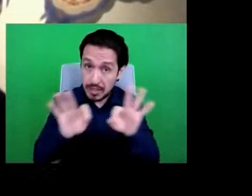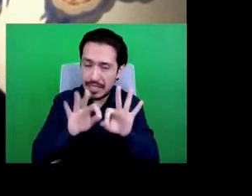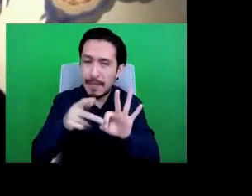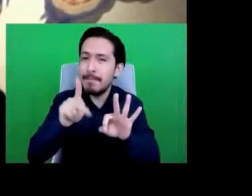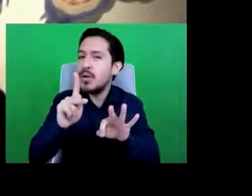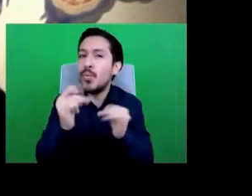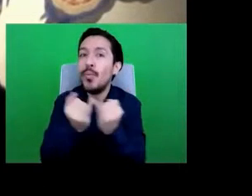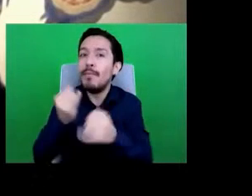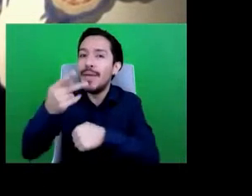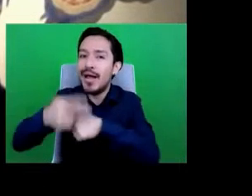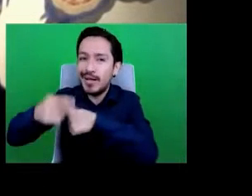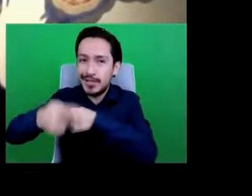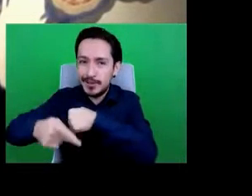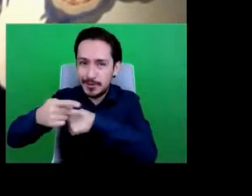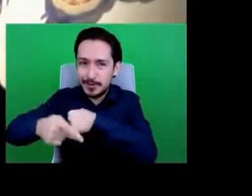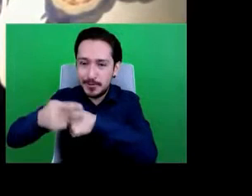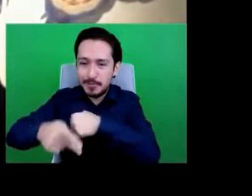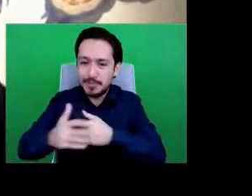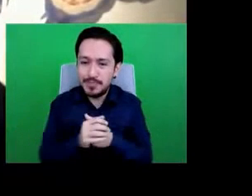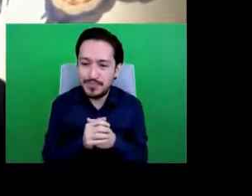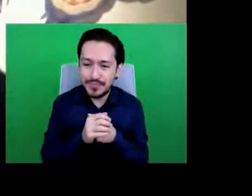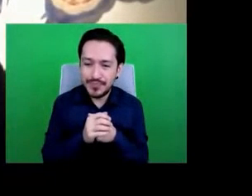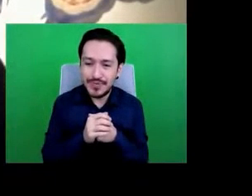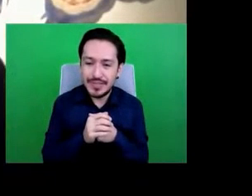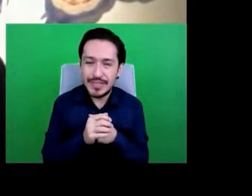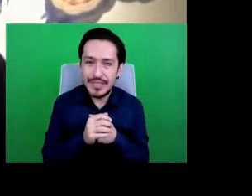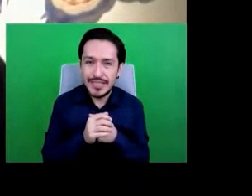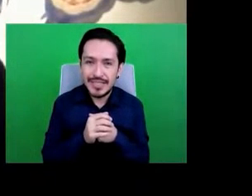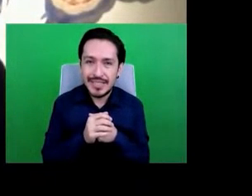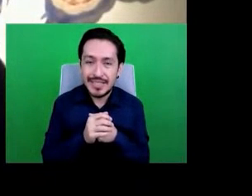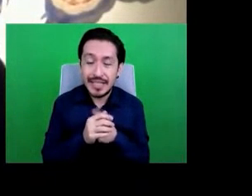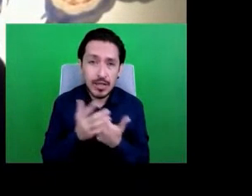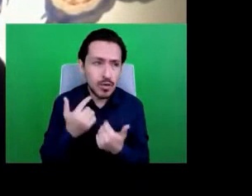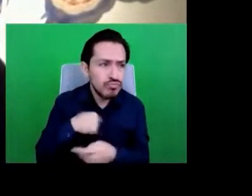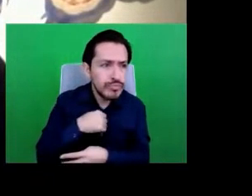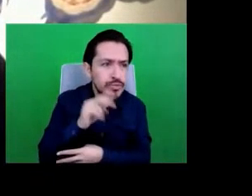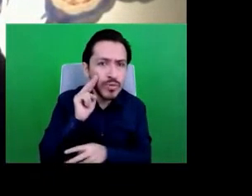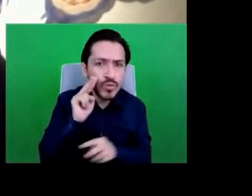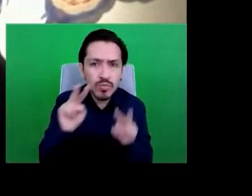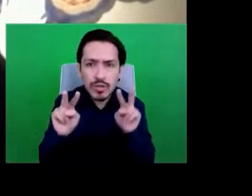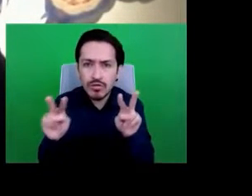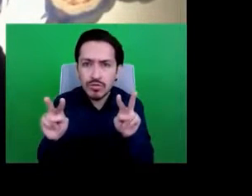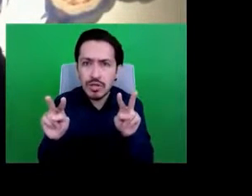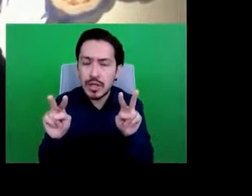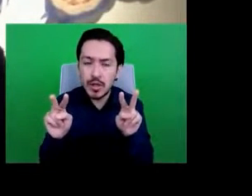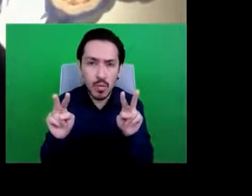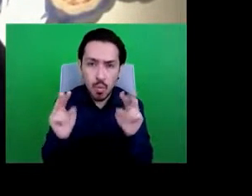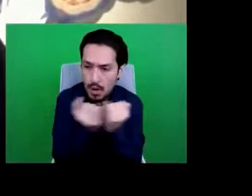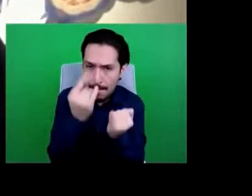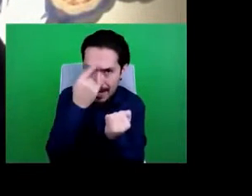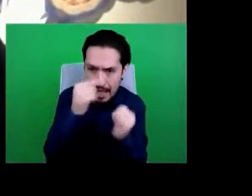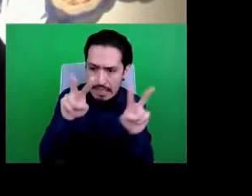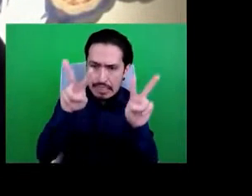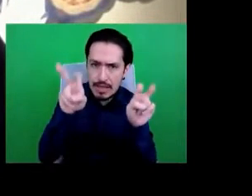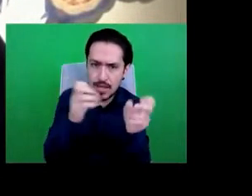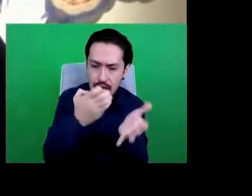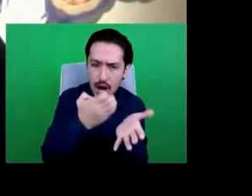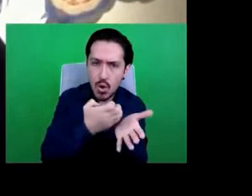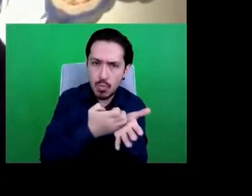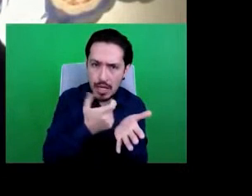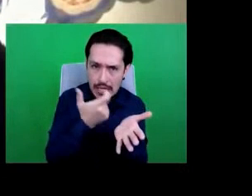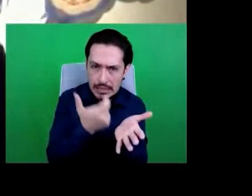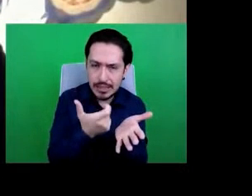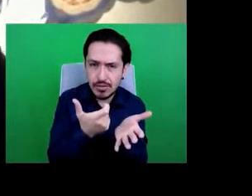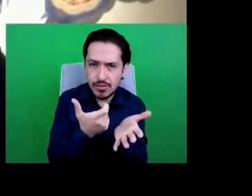En algunos casos, también hemos visto que es una herramienta económica, ya que al ir siendo